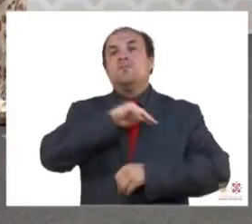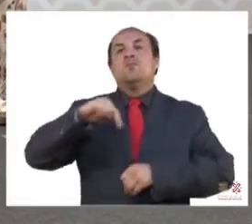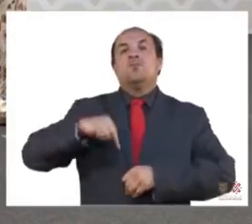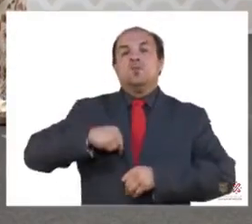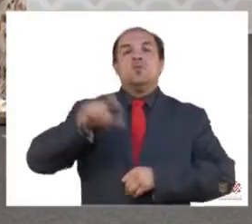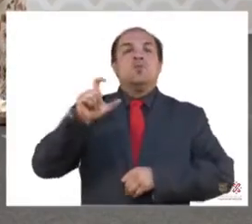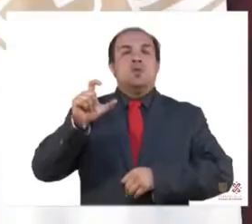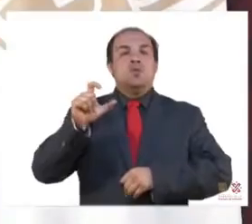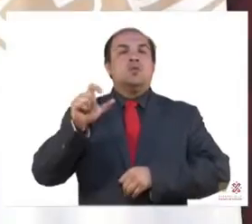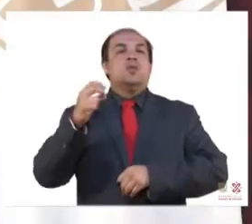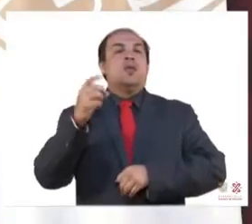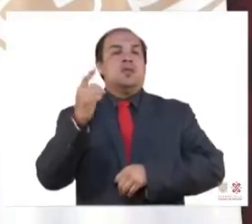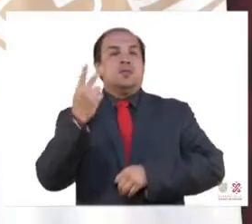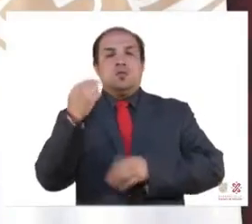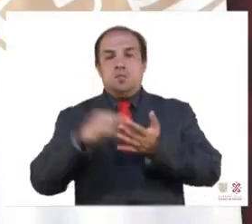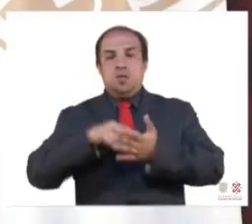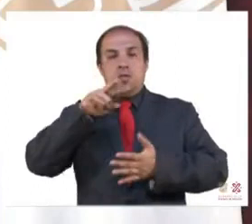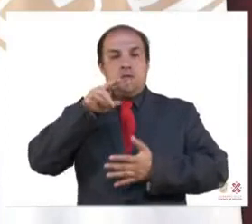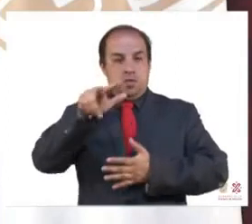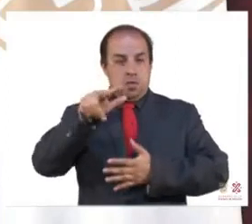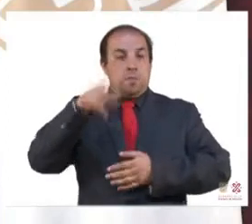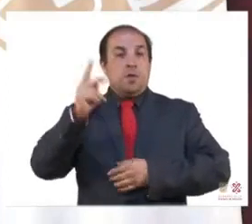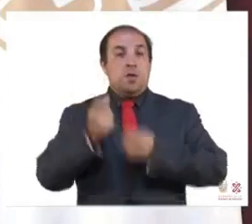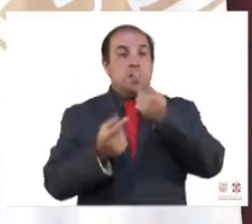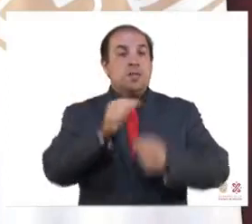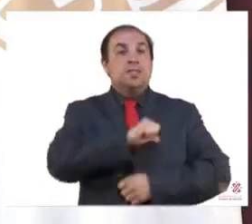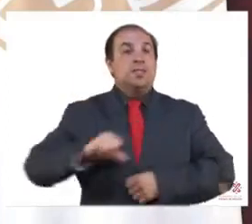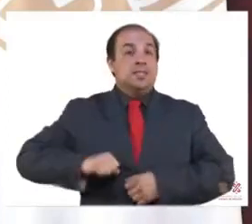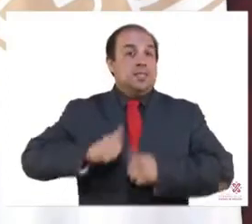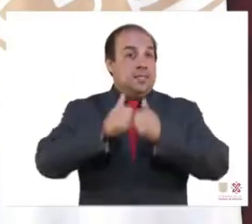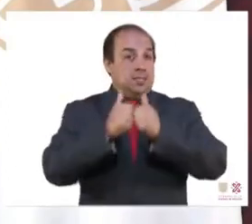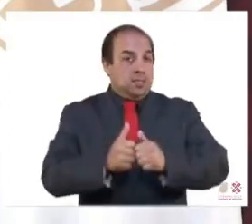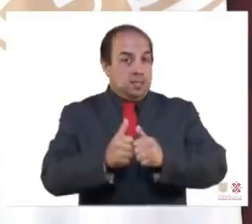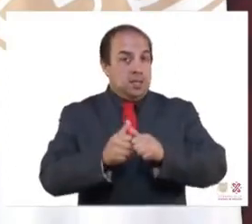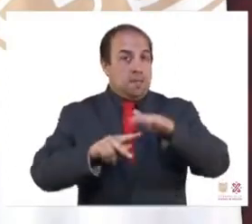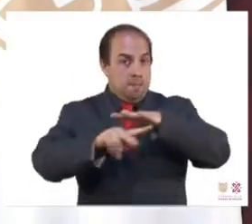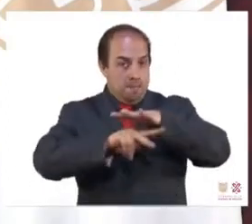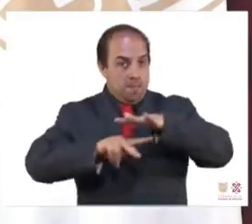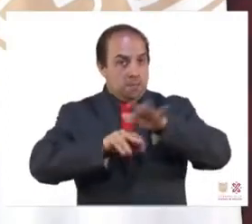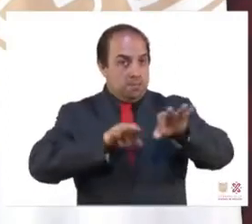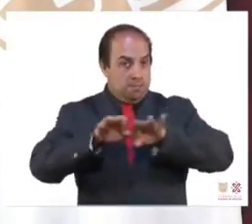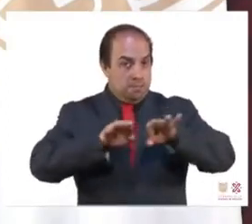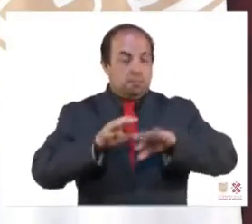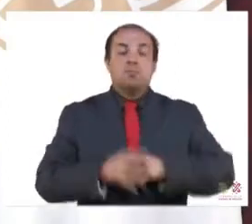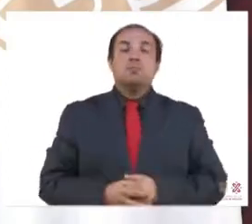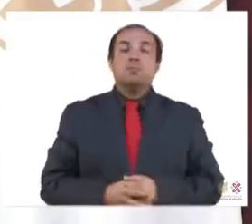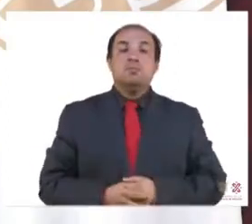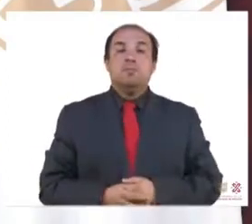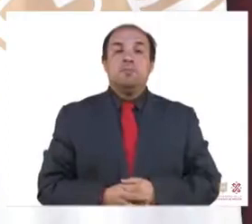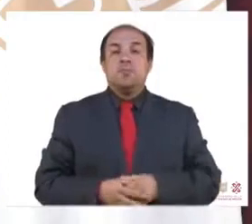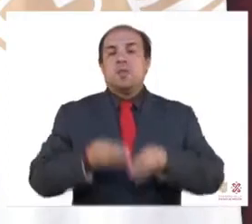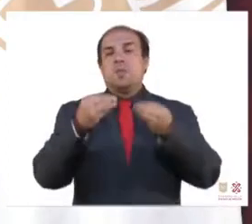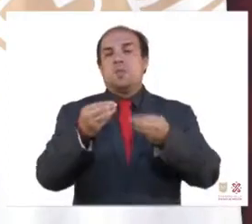2018 pero en las alcaldías se quedaron estas plazas y muchas de estas plazas pues se quedaron